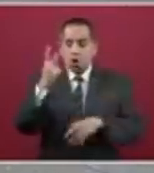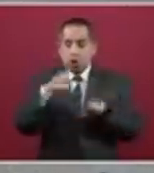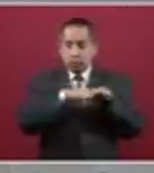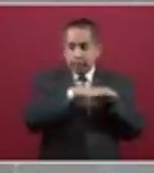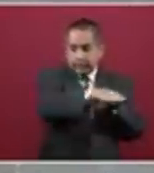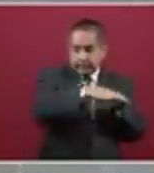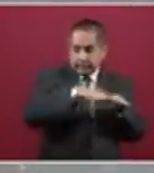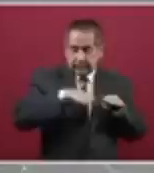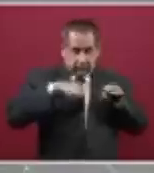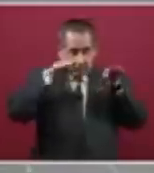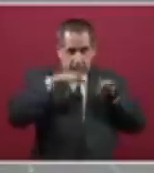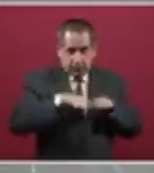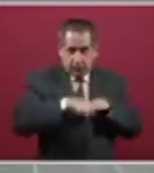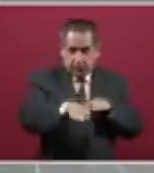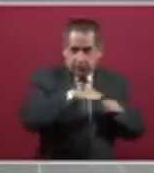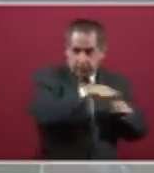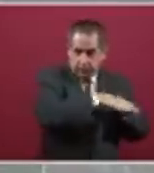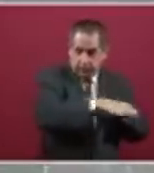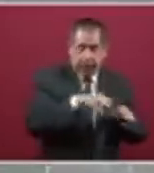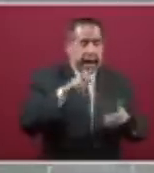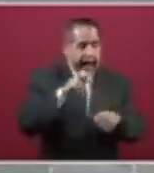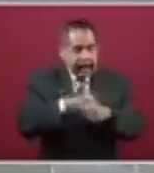Santa Lucía.